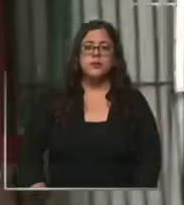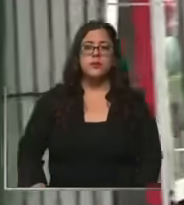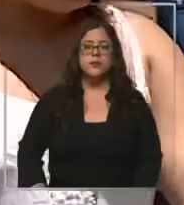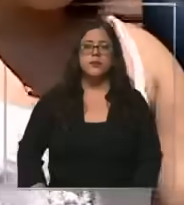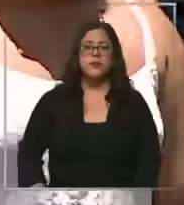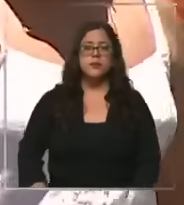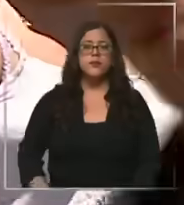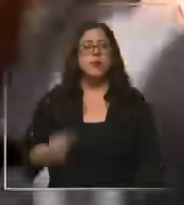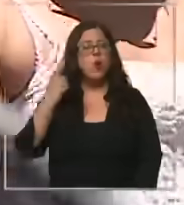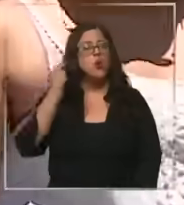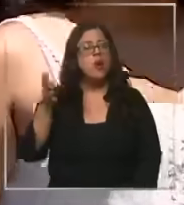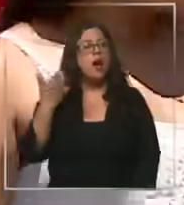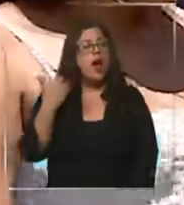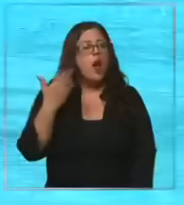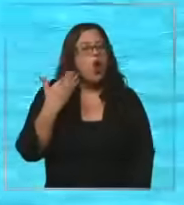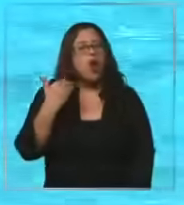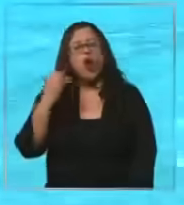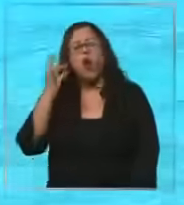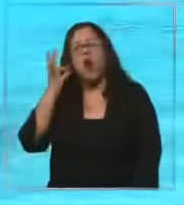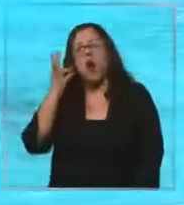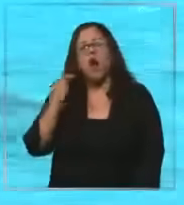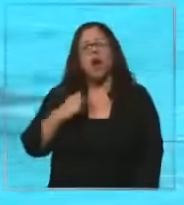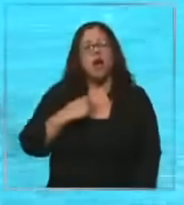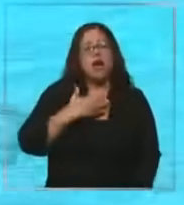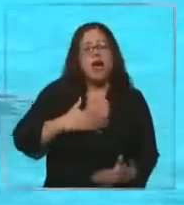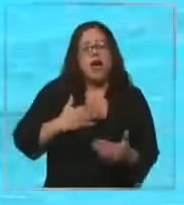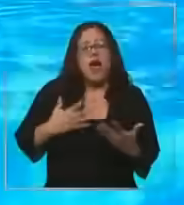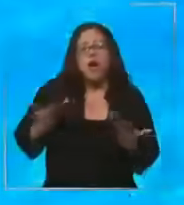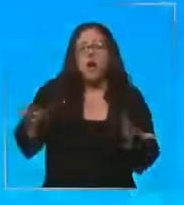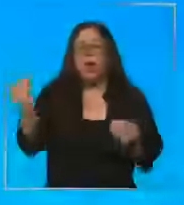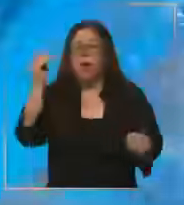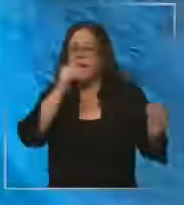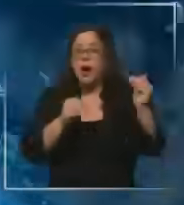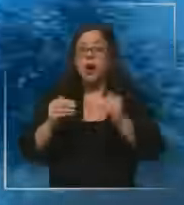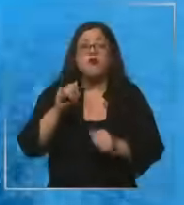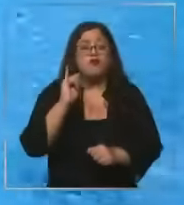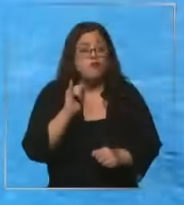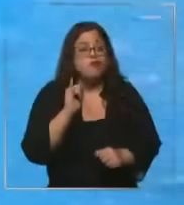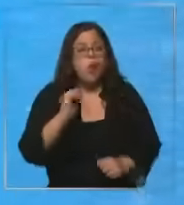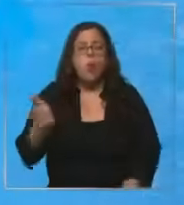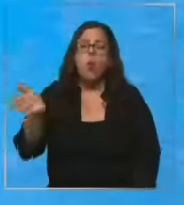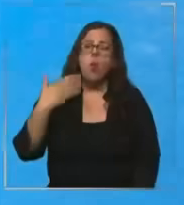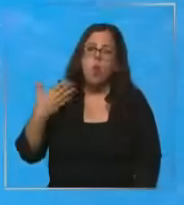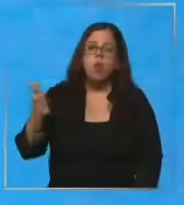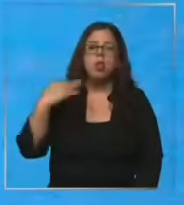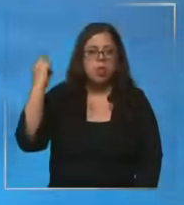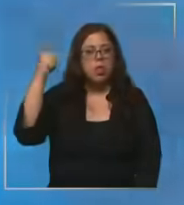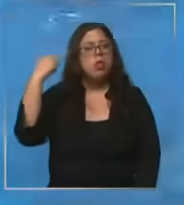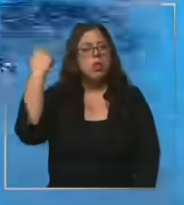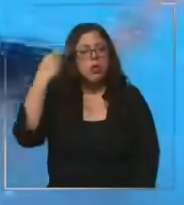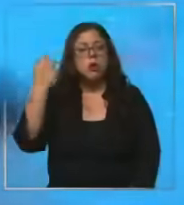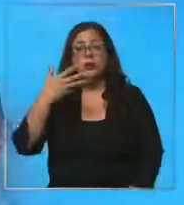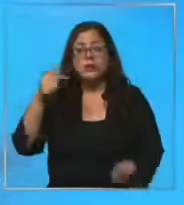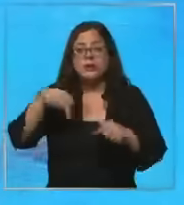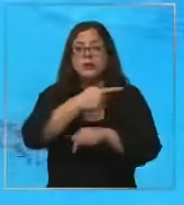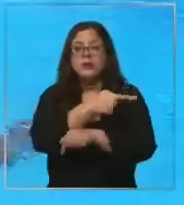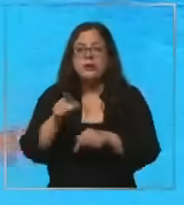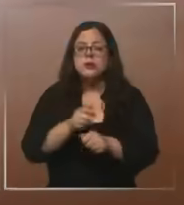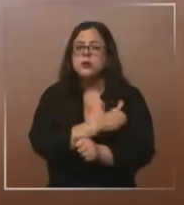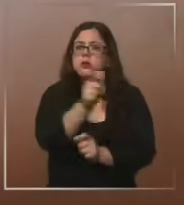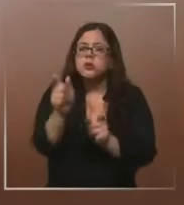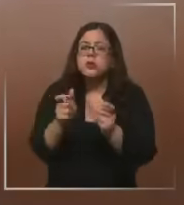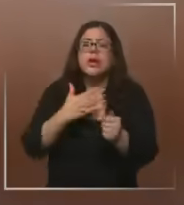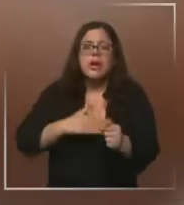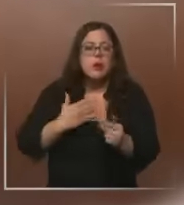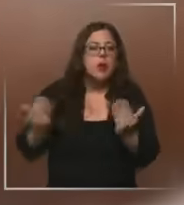¡Qué calor de locos, nena! ¡Ya me quiero bañar! Sí, hace un calor de locos y esta semana todos nos hemos